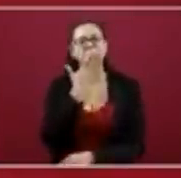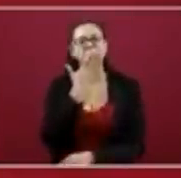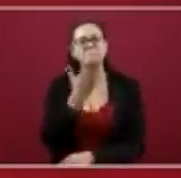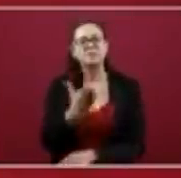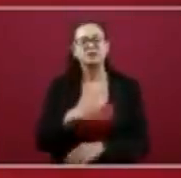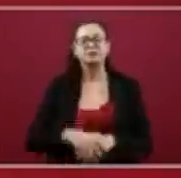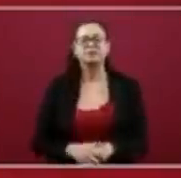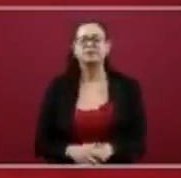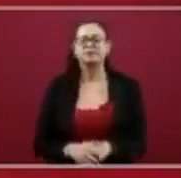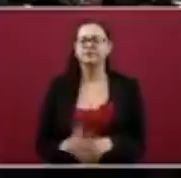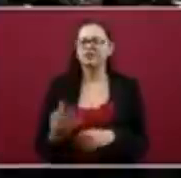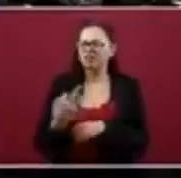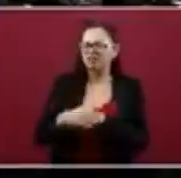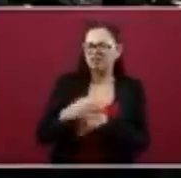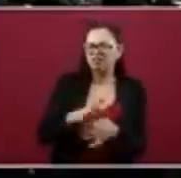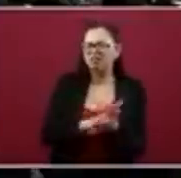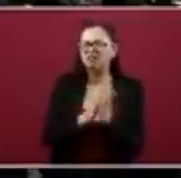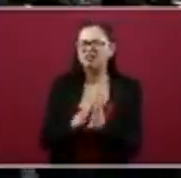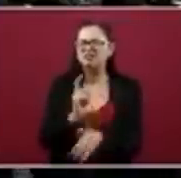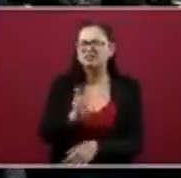sería lo transitorio, presidente?